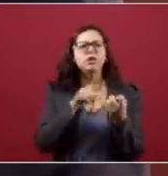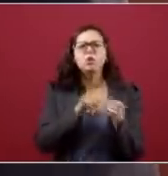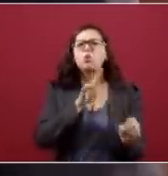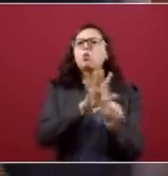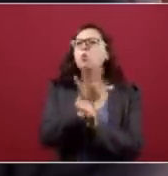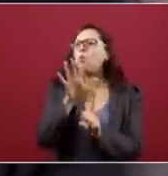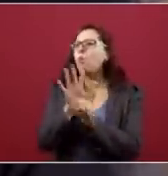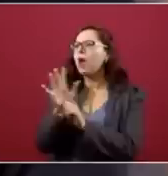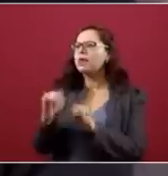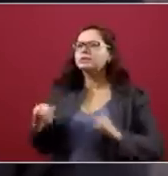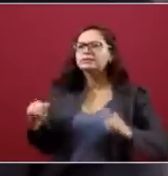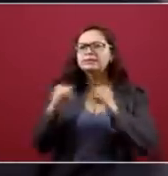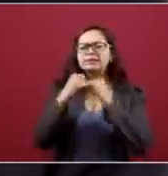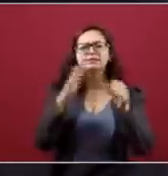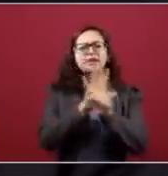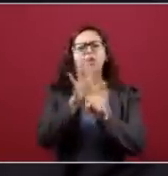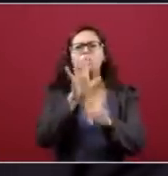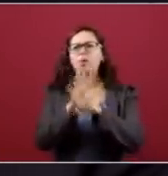en qué secretaría,